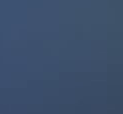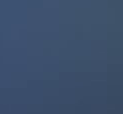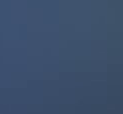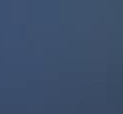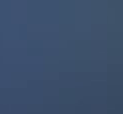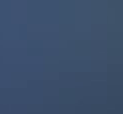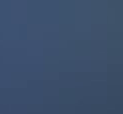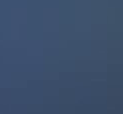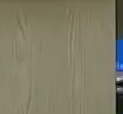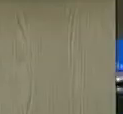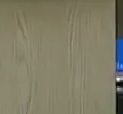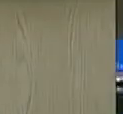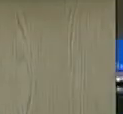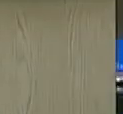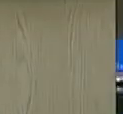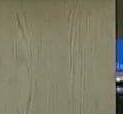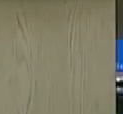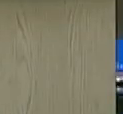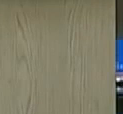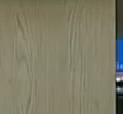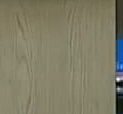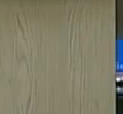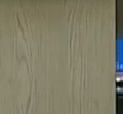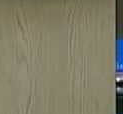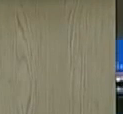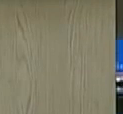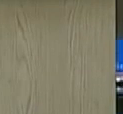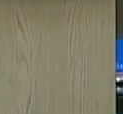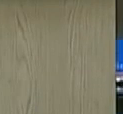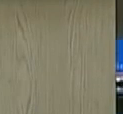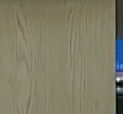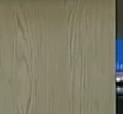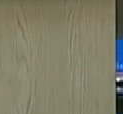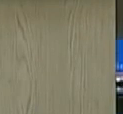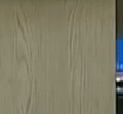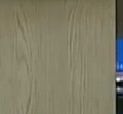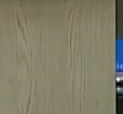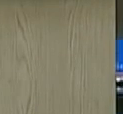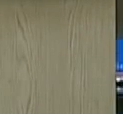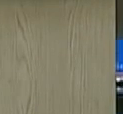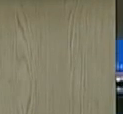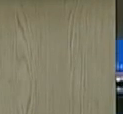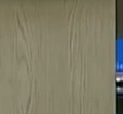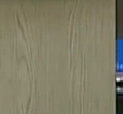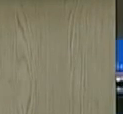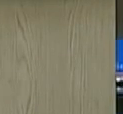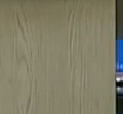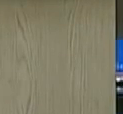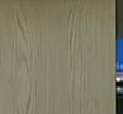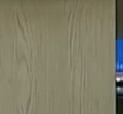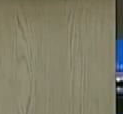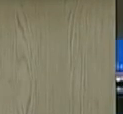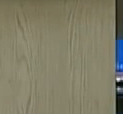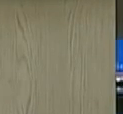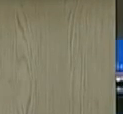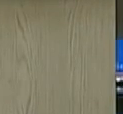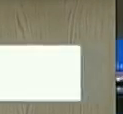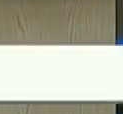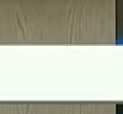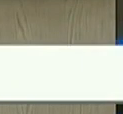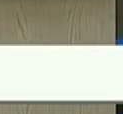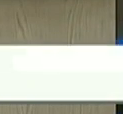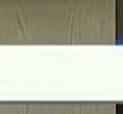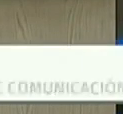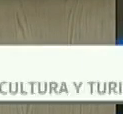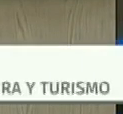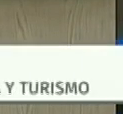rodríguez escuchemos muy buenas noches a todo el pueblo de venezuela y una feliz cena